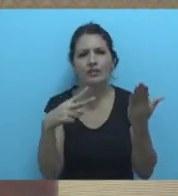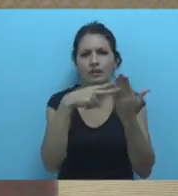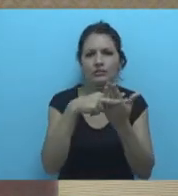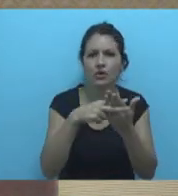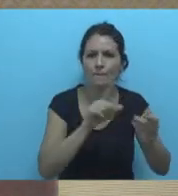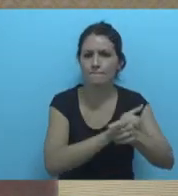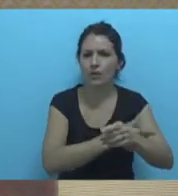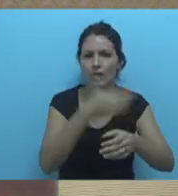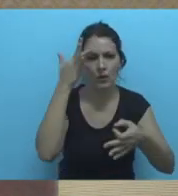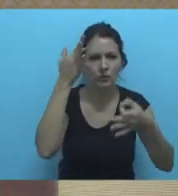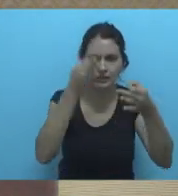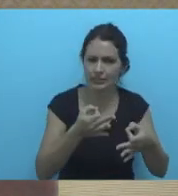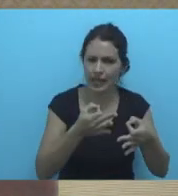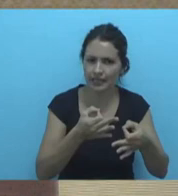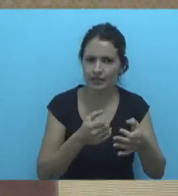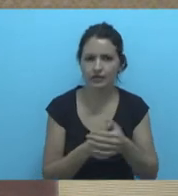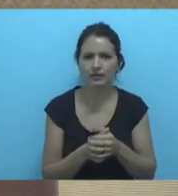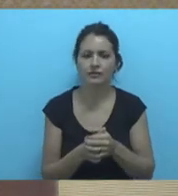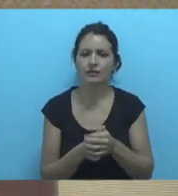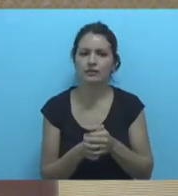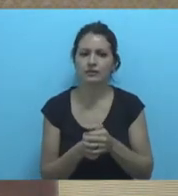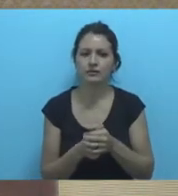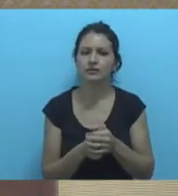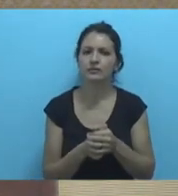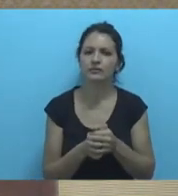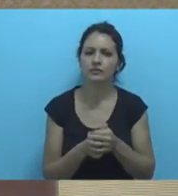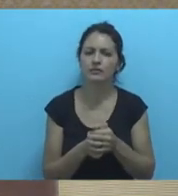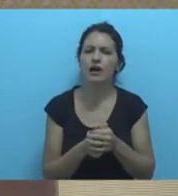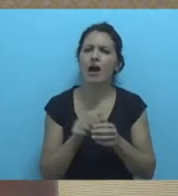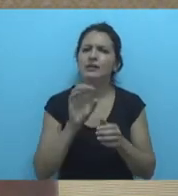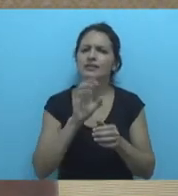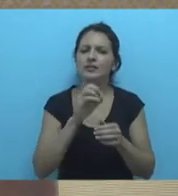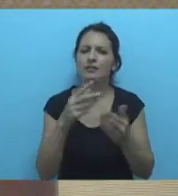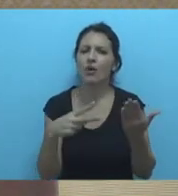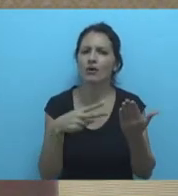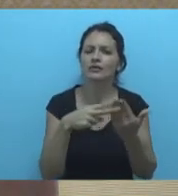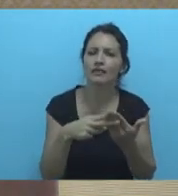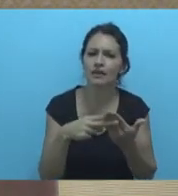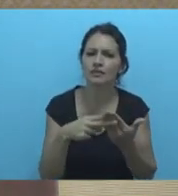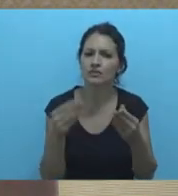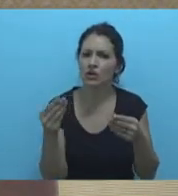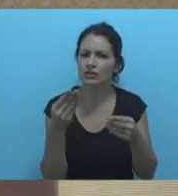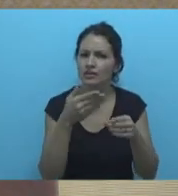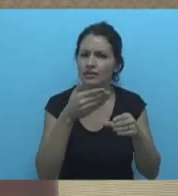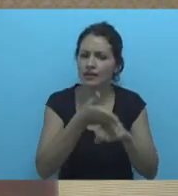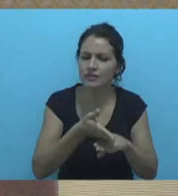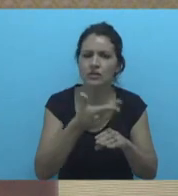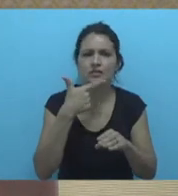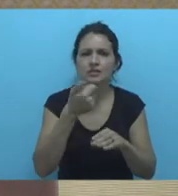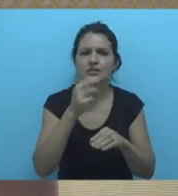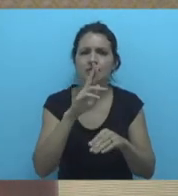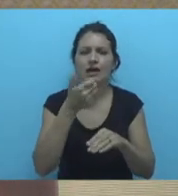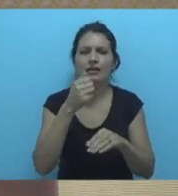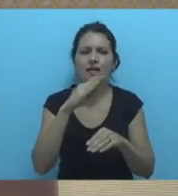Darío Saráchaga era un abogado que envió la dictadura de Onganía a los tribunales provinciales y uno de los pocos que